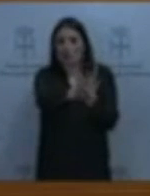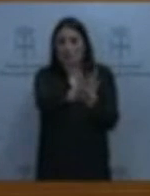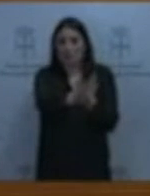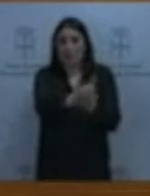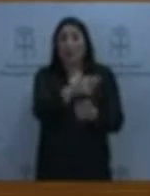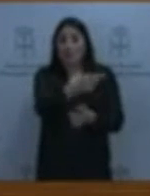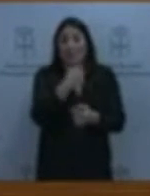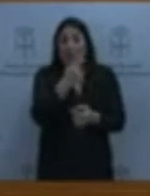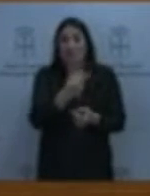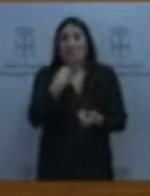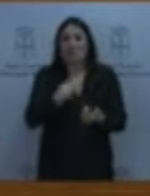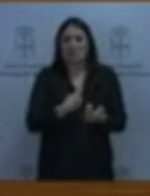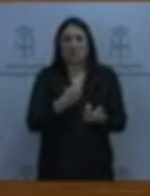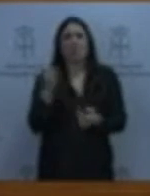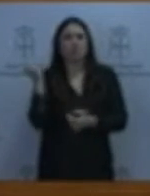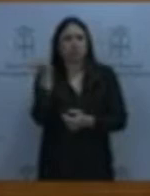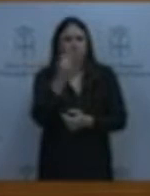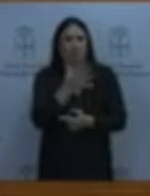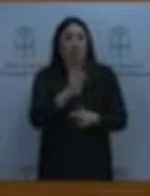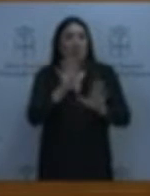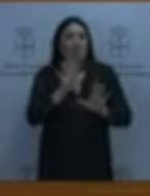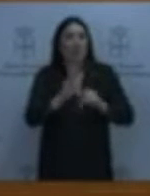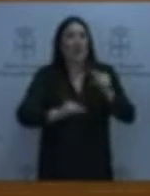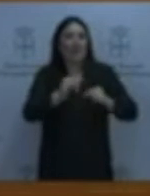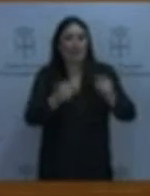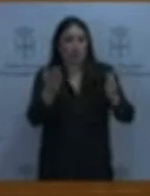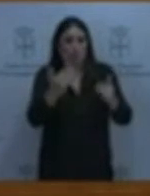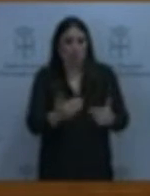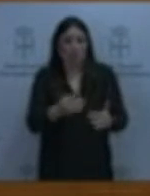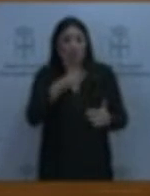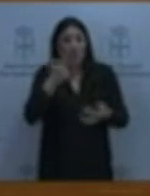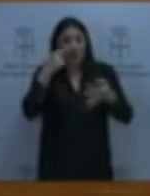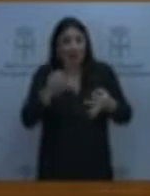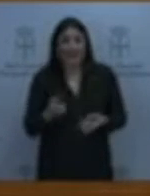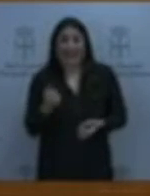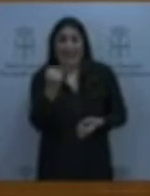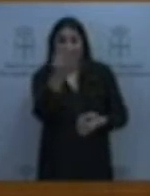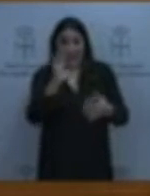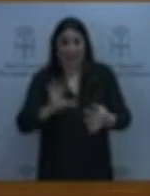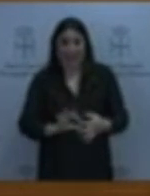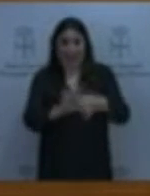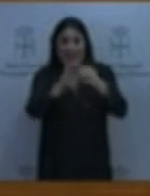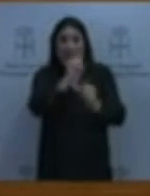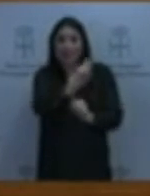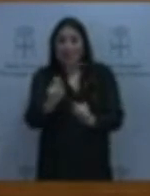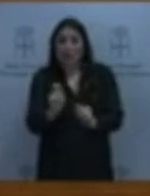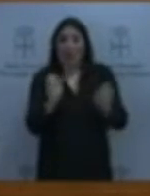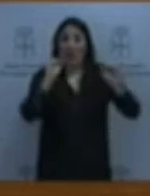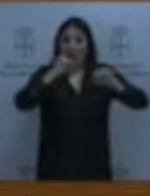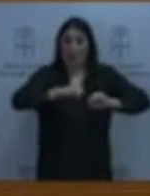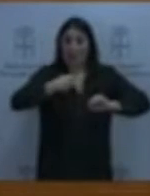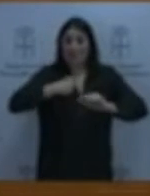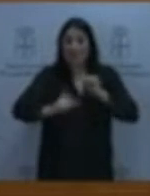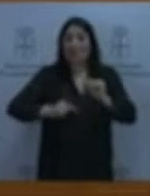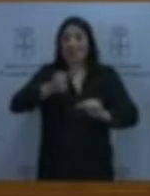Manifestación que repetiría en varias ocasiones, sin ningún tipo de efecto, ya que ninguna cantidad en concepto de la indemnización acordada se